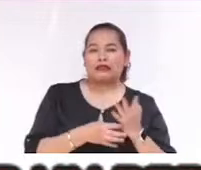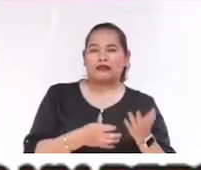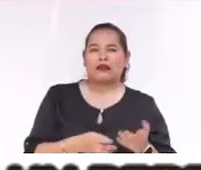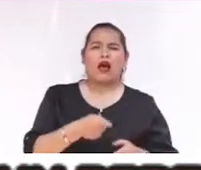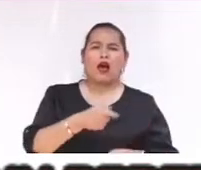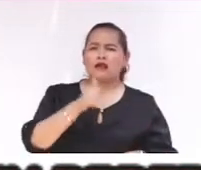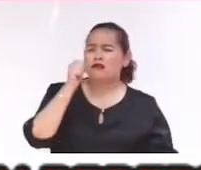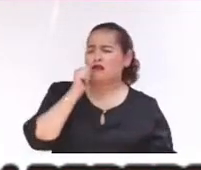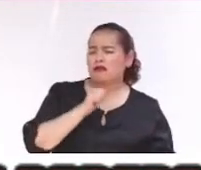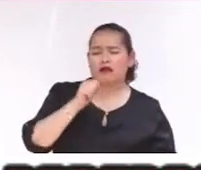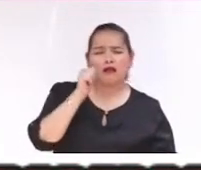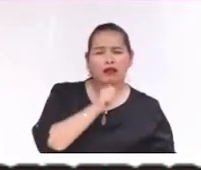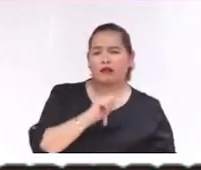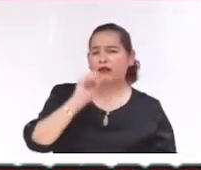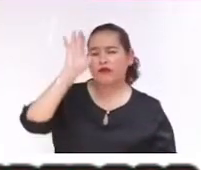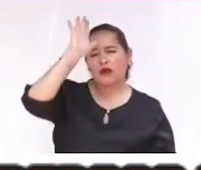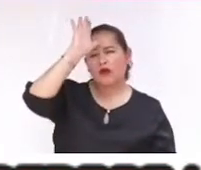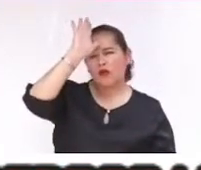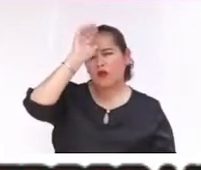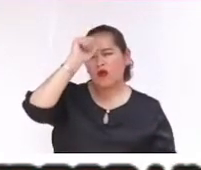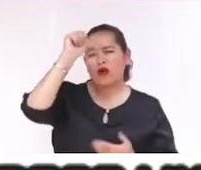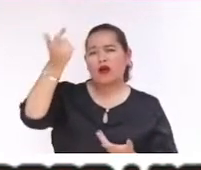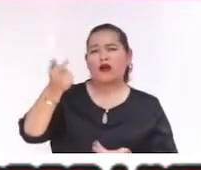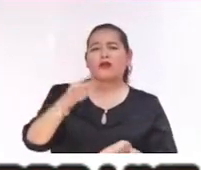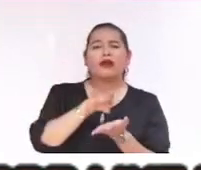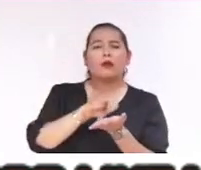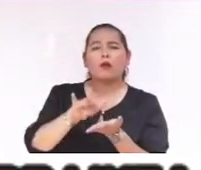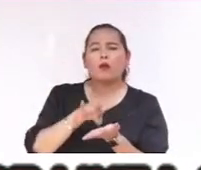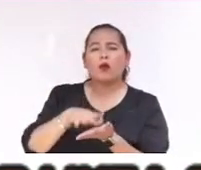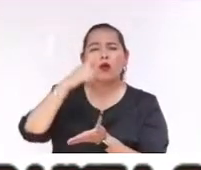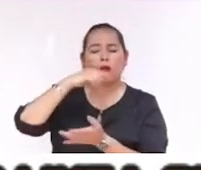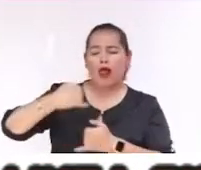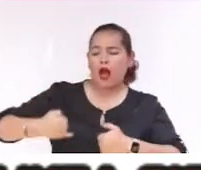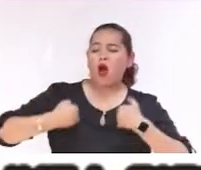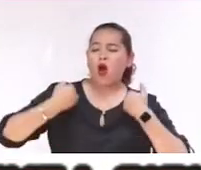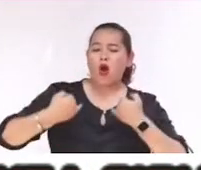de acuerdo con el apoyo a los jóvenes de preparatoria.